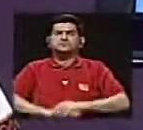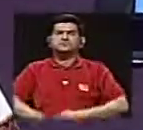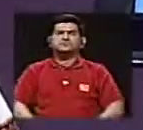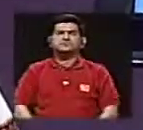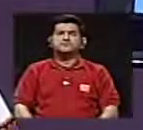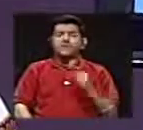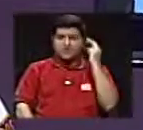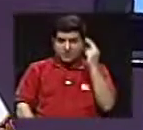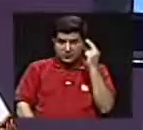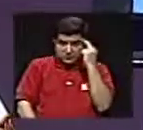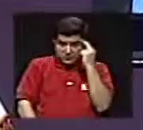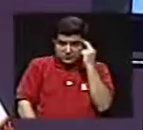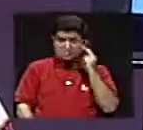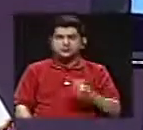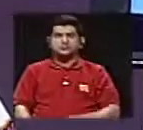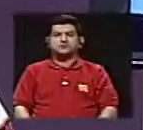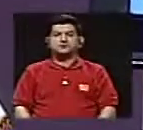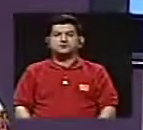porque